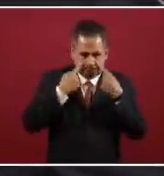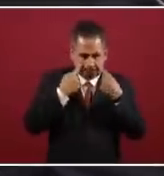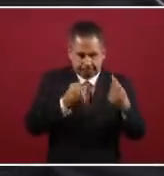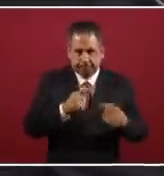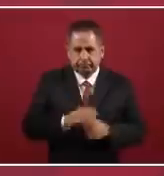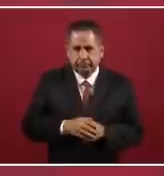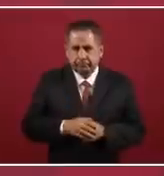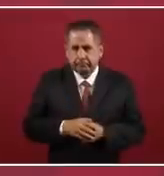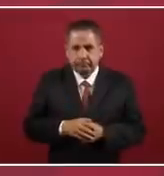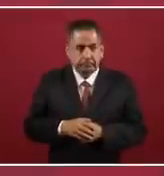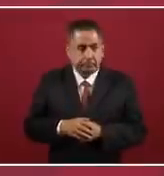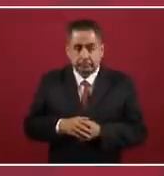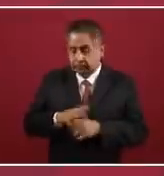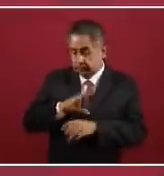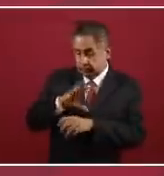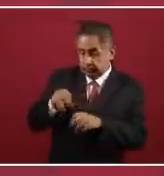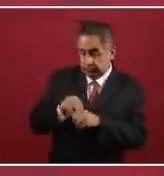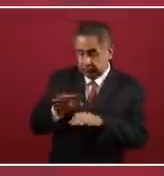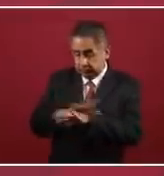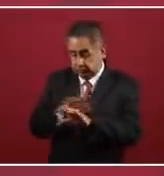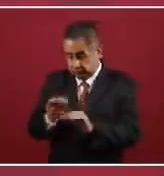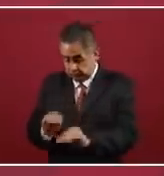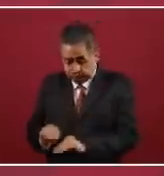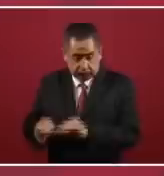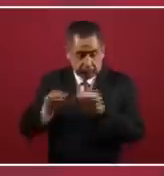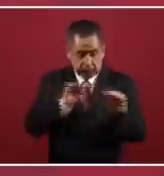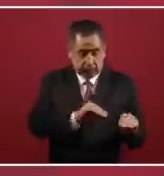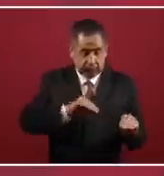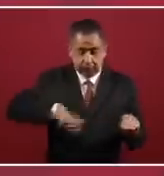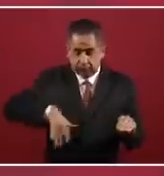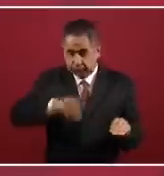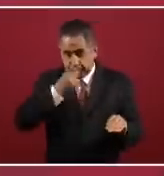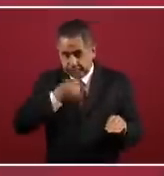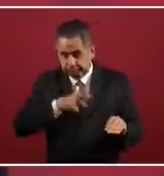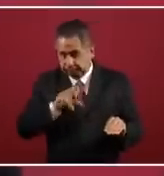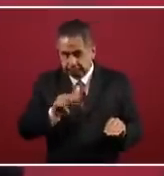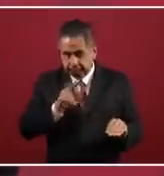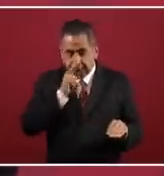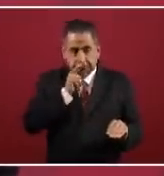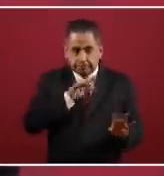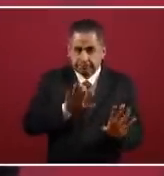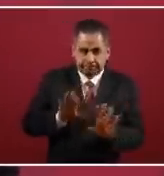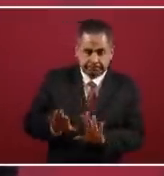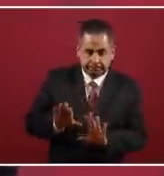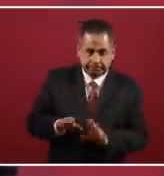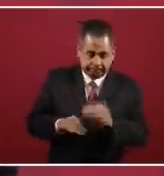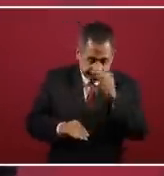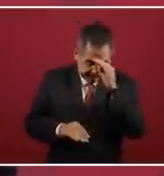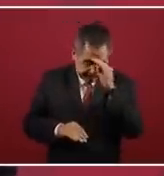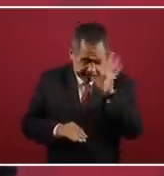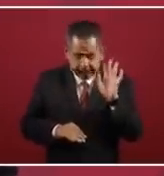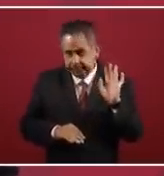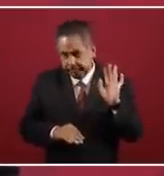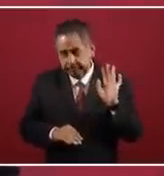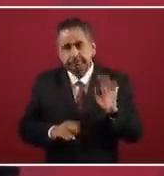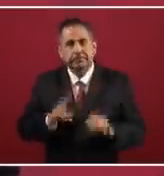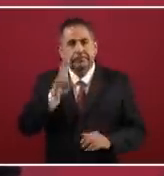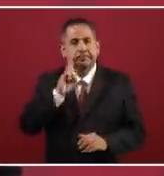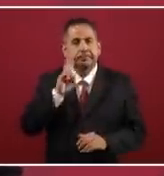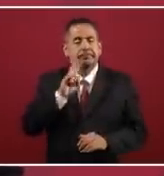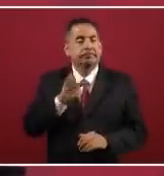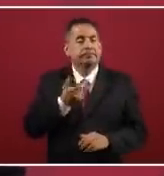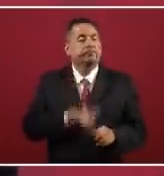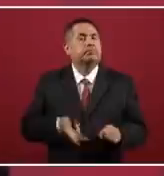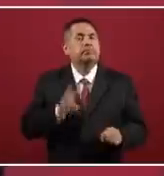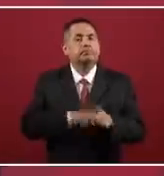no trasladar el hospital como tú lo estás planteando, que se ha propuesto, el